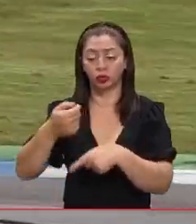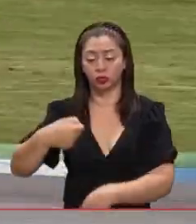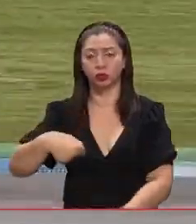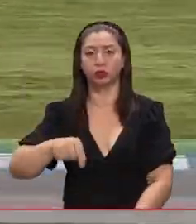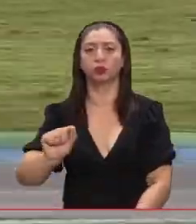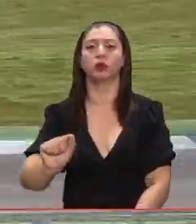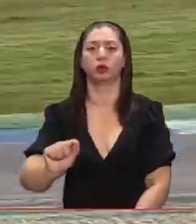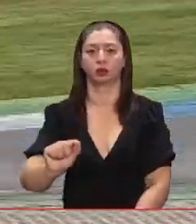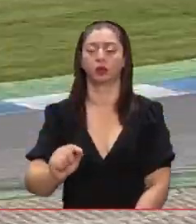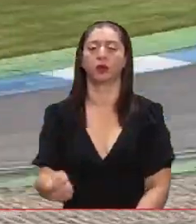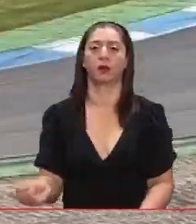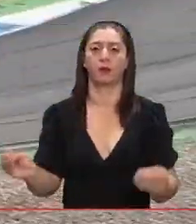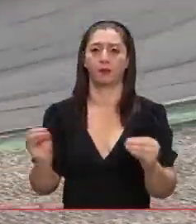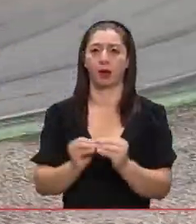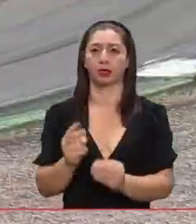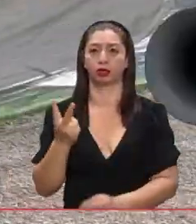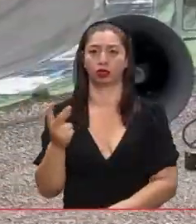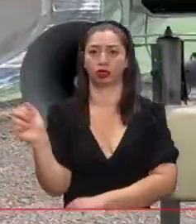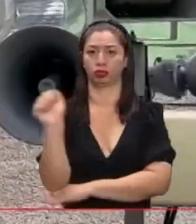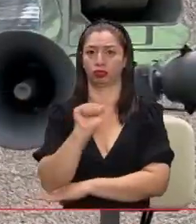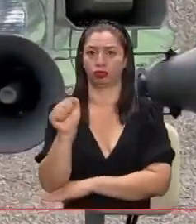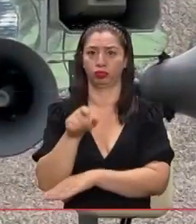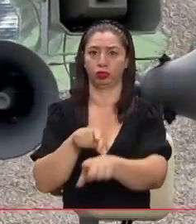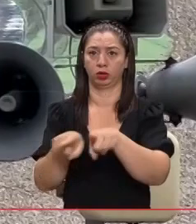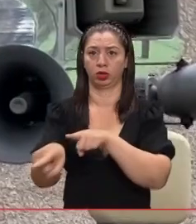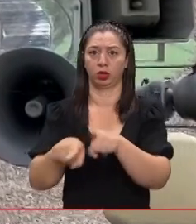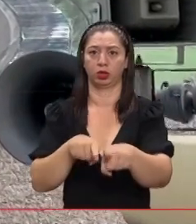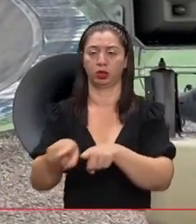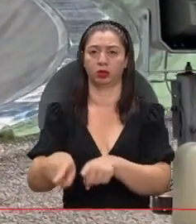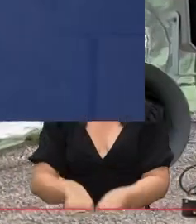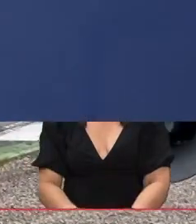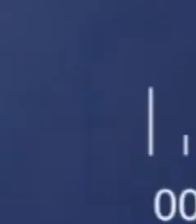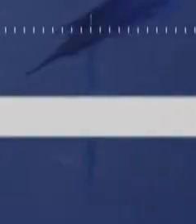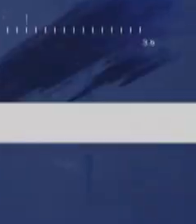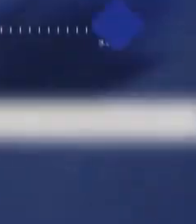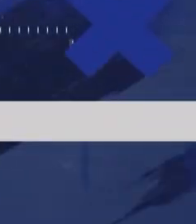días vendrán dos carreras.